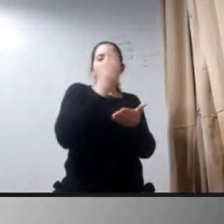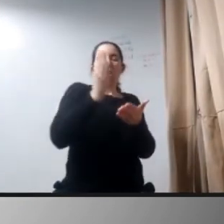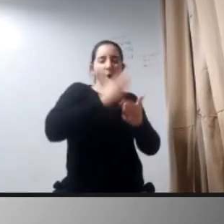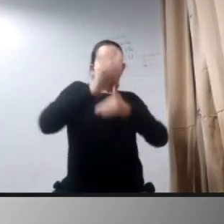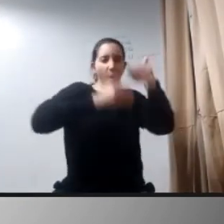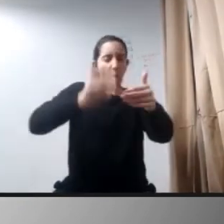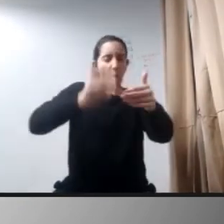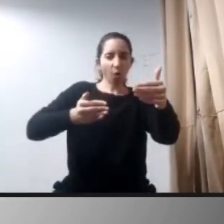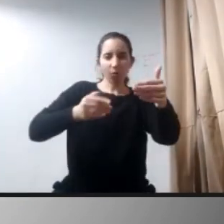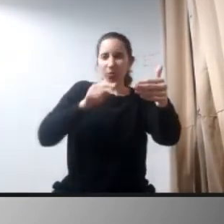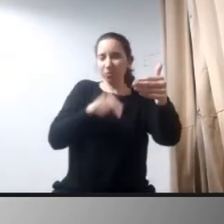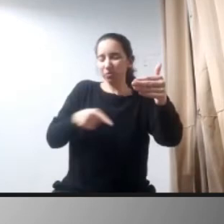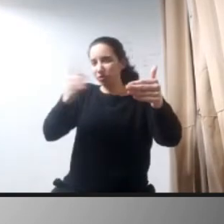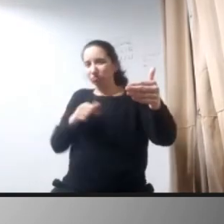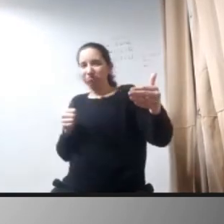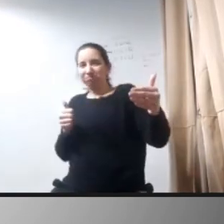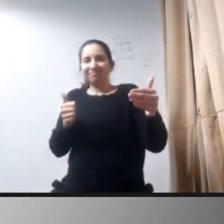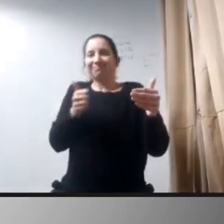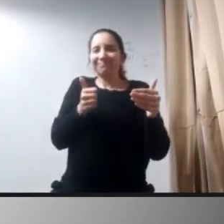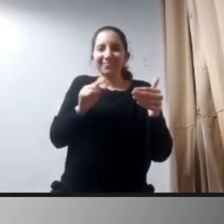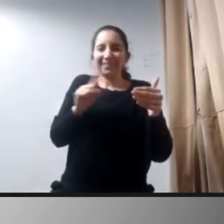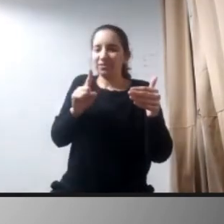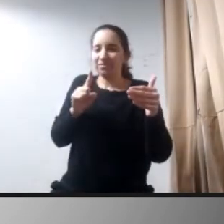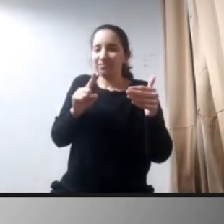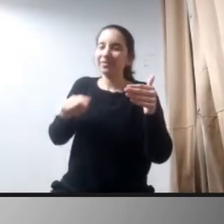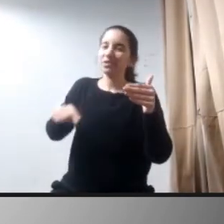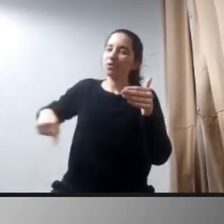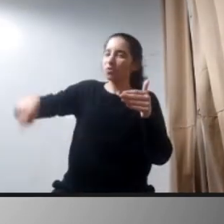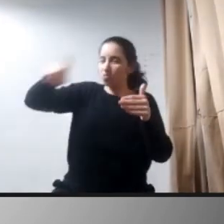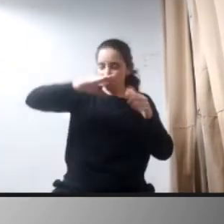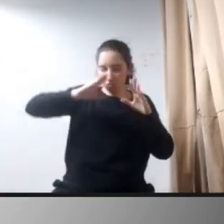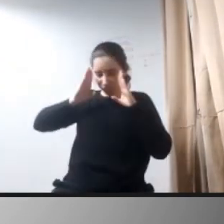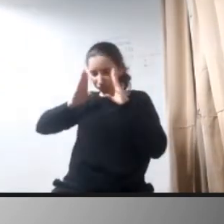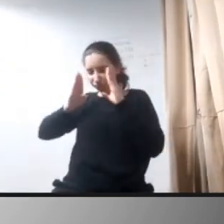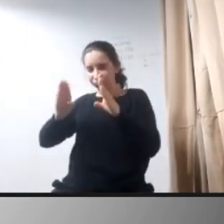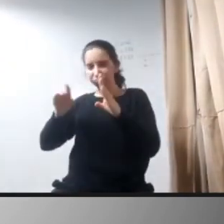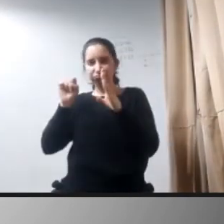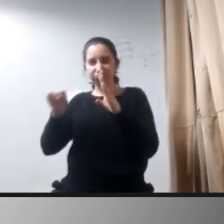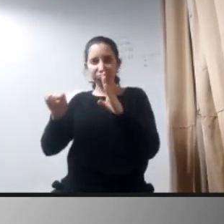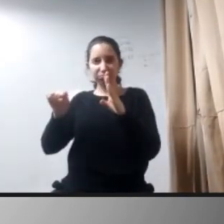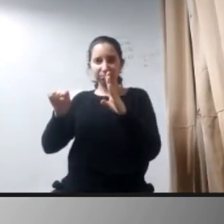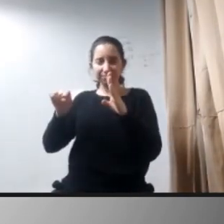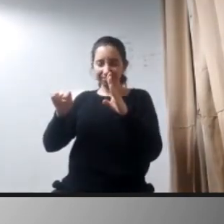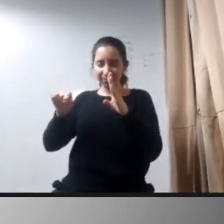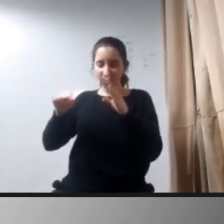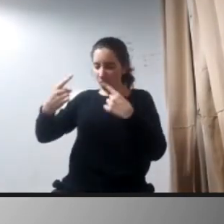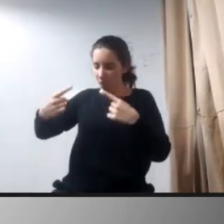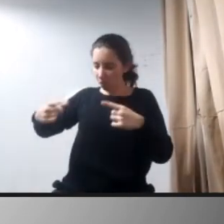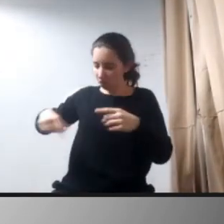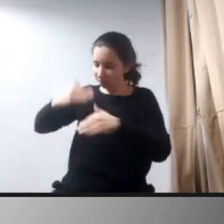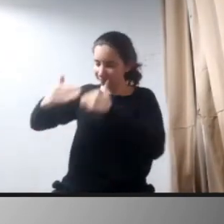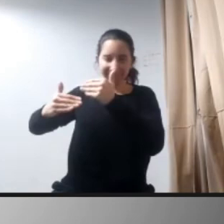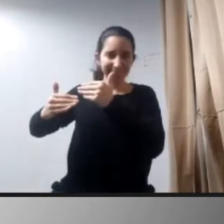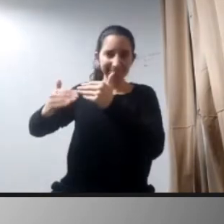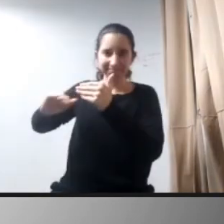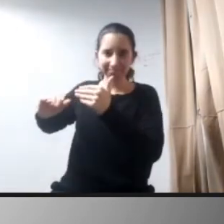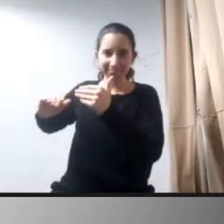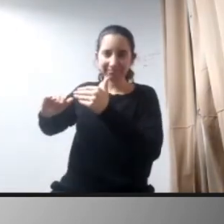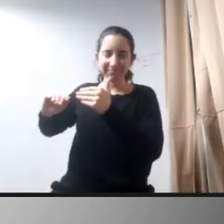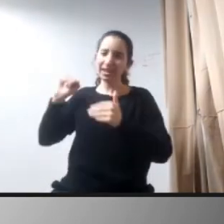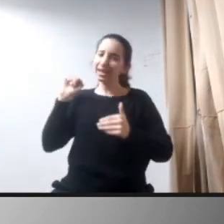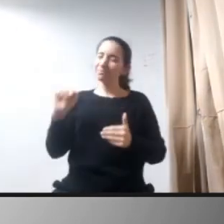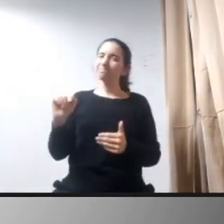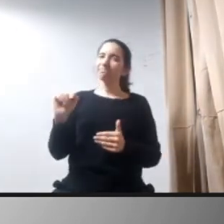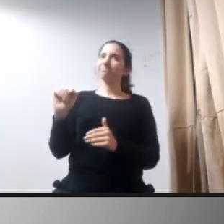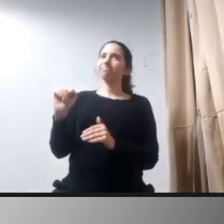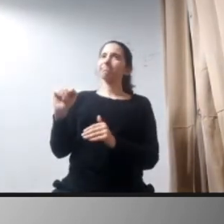a la producción directa de los bienes, nosotros no estamos aplicados a la transformación de la materia. Esa transformación de la materia está quedando